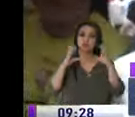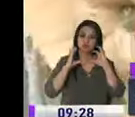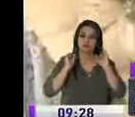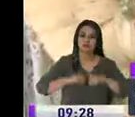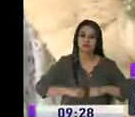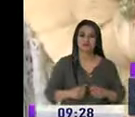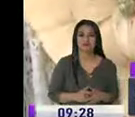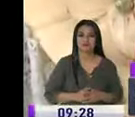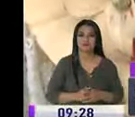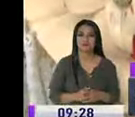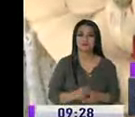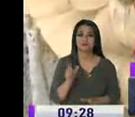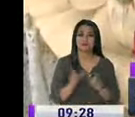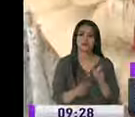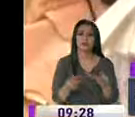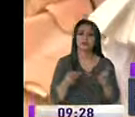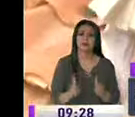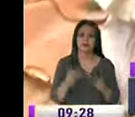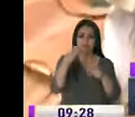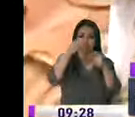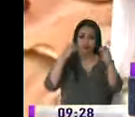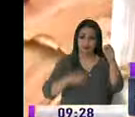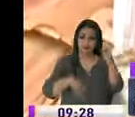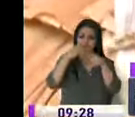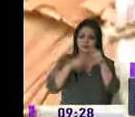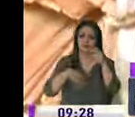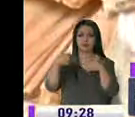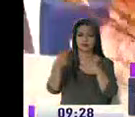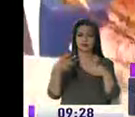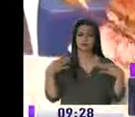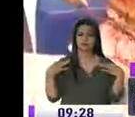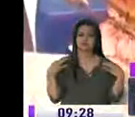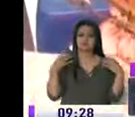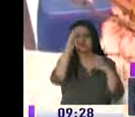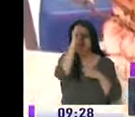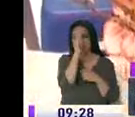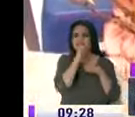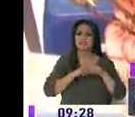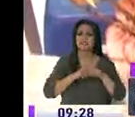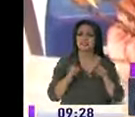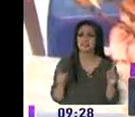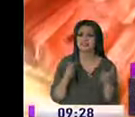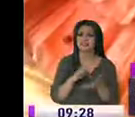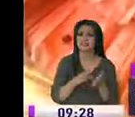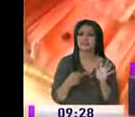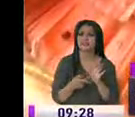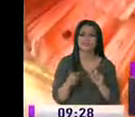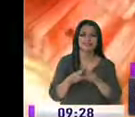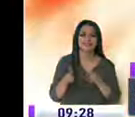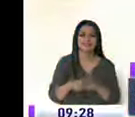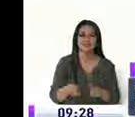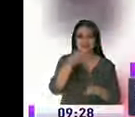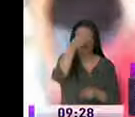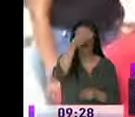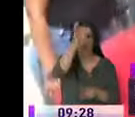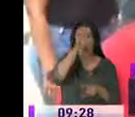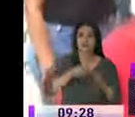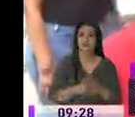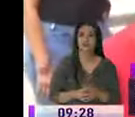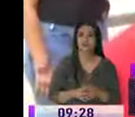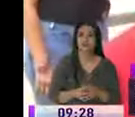maíz. Hay quienes también elaboran con las hojas de maíz ropas artesanales que representan a diferentes culturas.